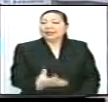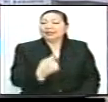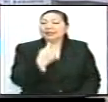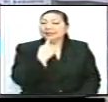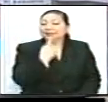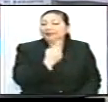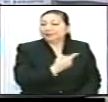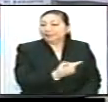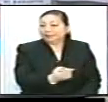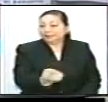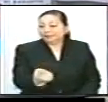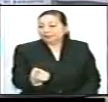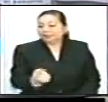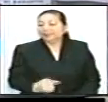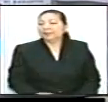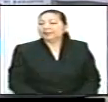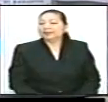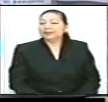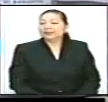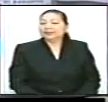tome en cuenta,